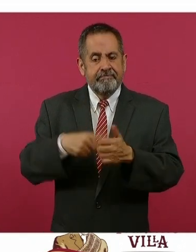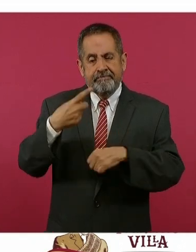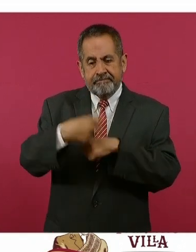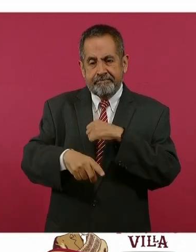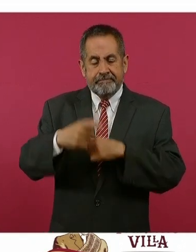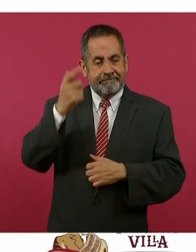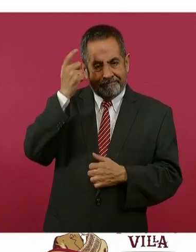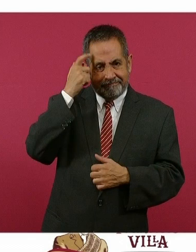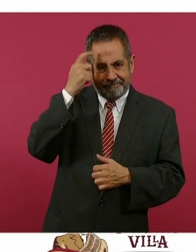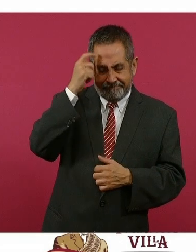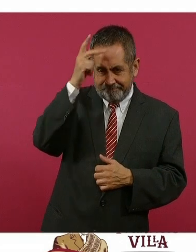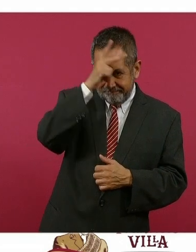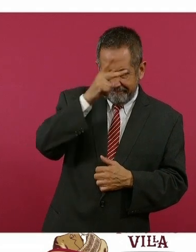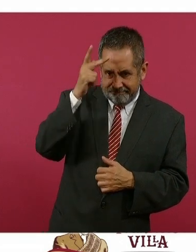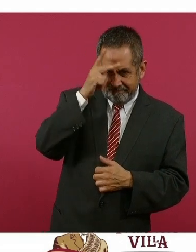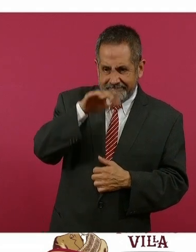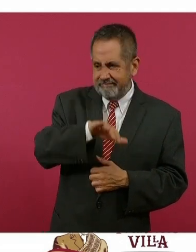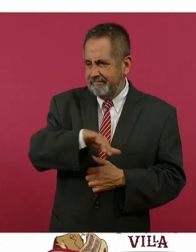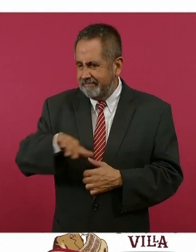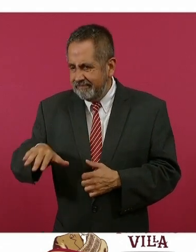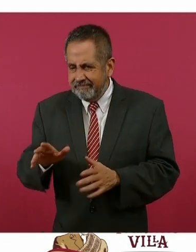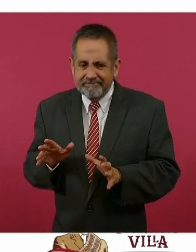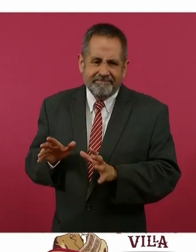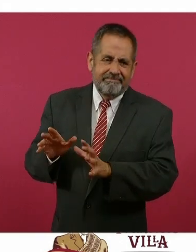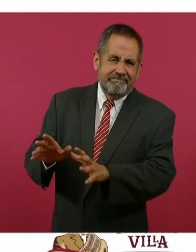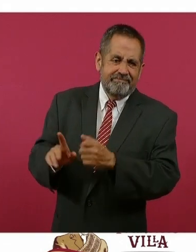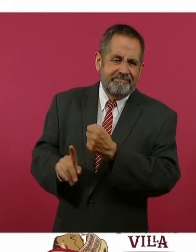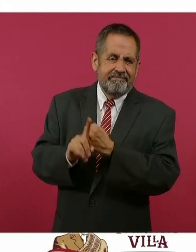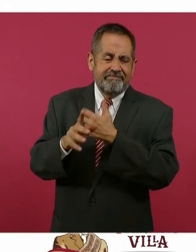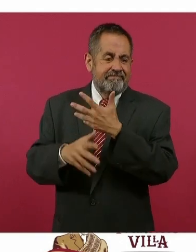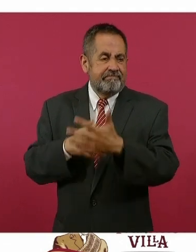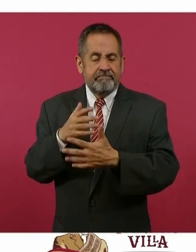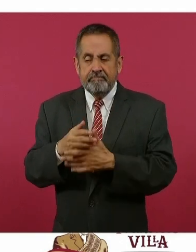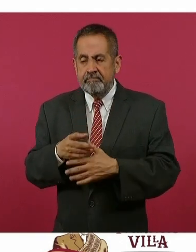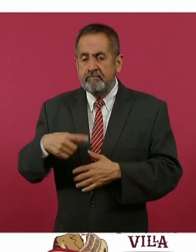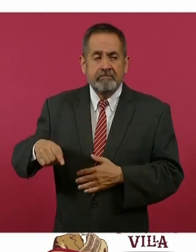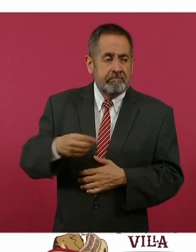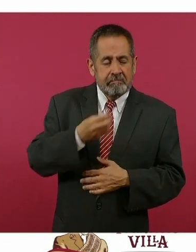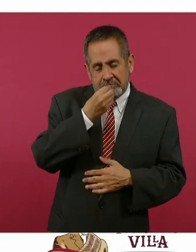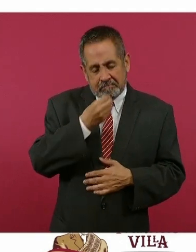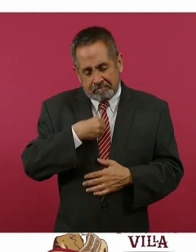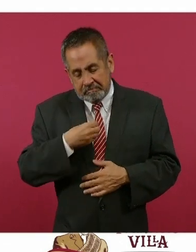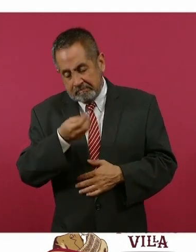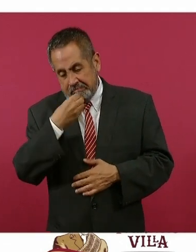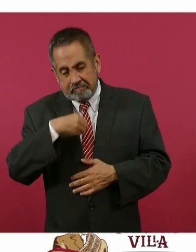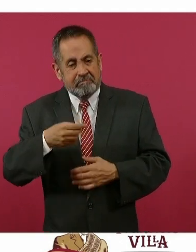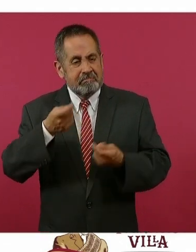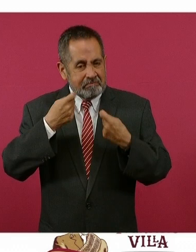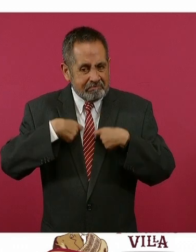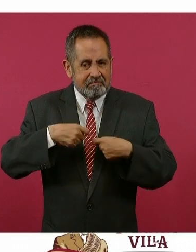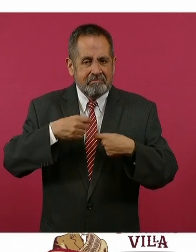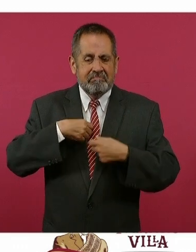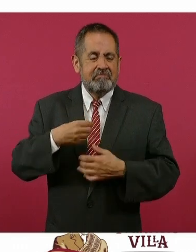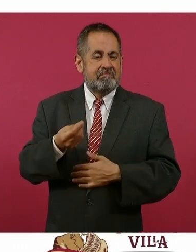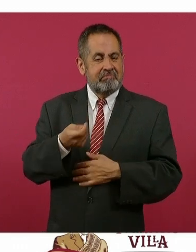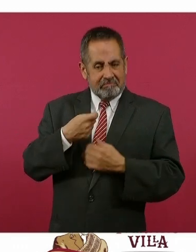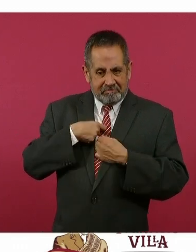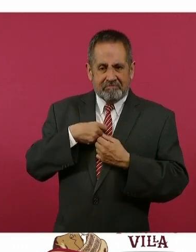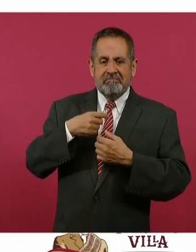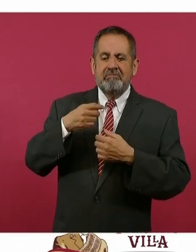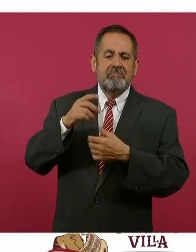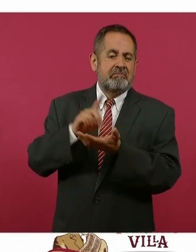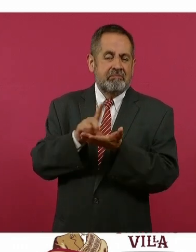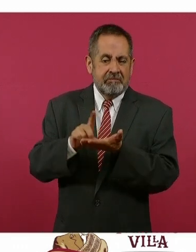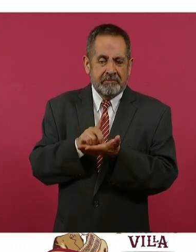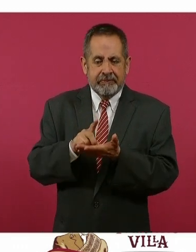y social, de marginación y violencia, que el consumo de las sustancias aumenta, amplifica y aumenta el riesgo